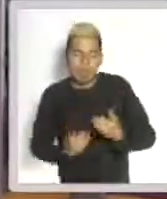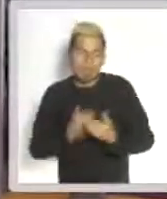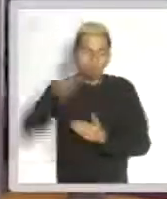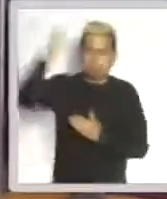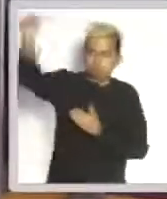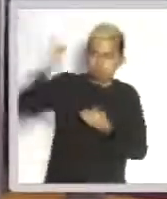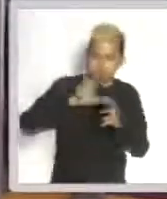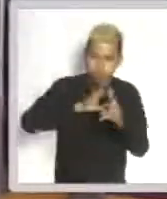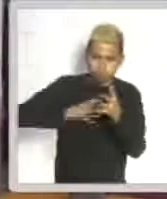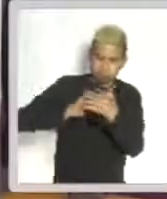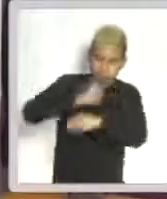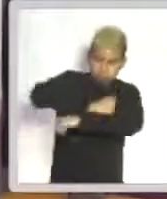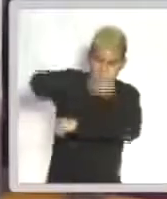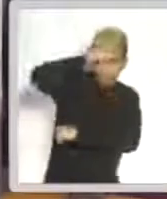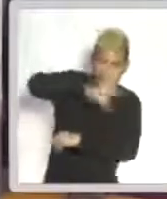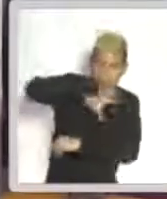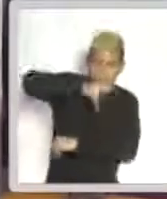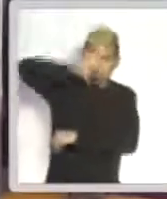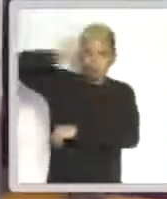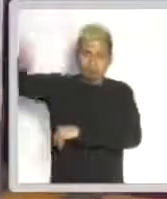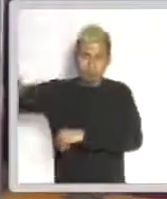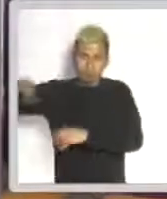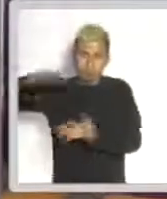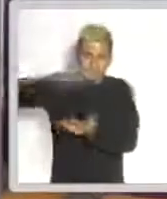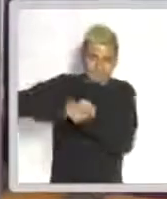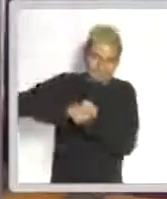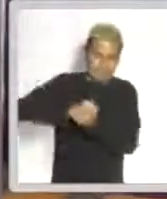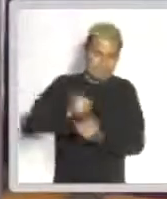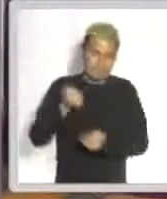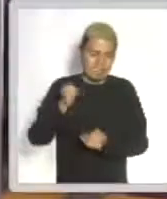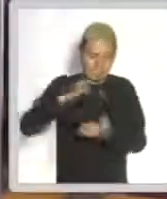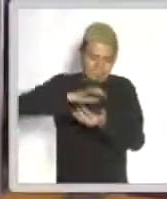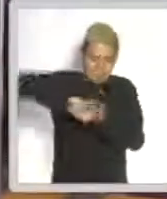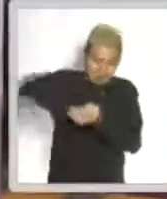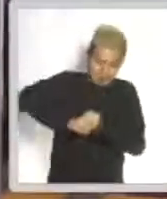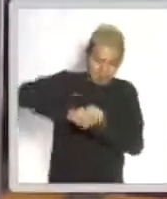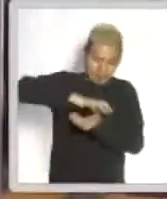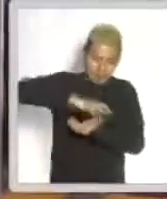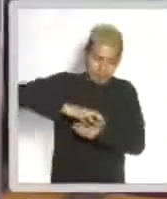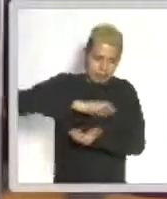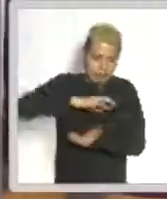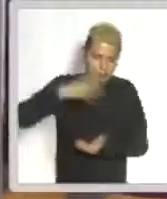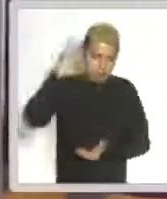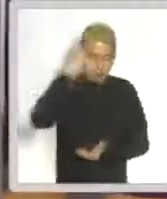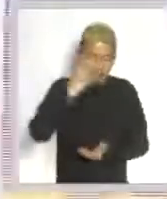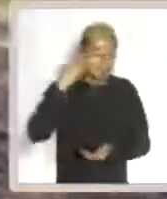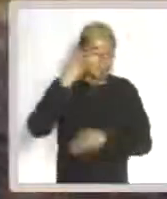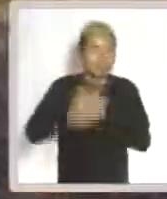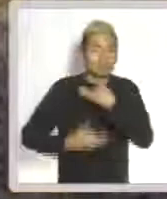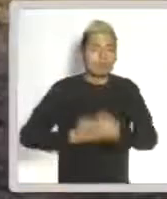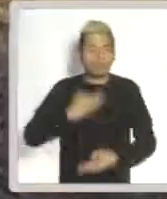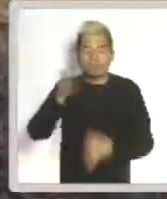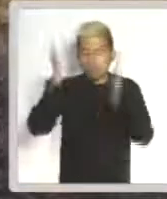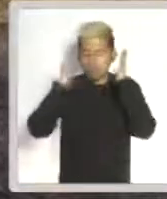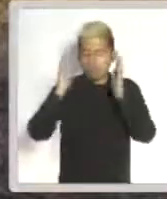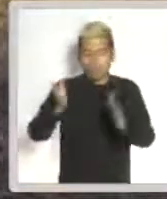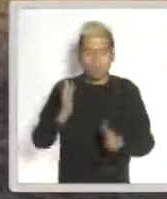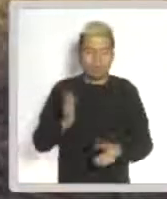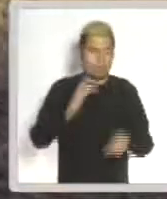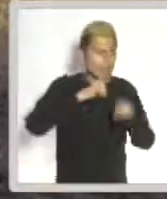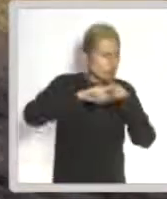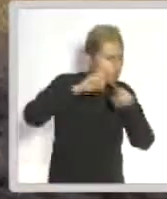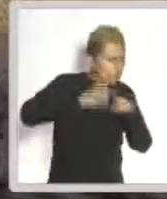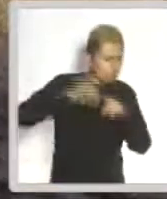bueno lo aplasta hay un machacamiento de del cuerpecito con toda la camioneta el resto de los